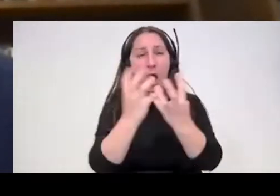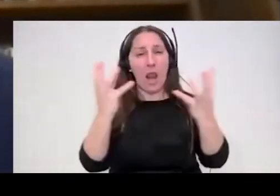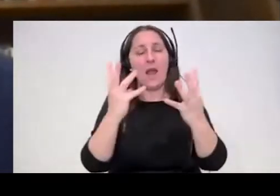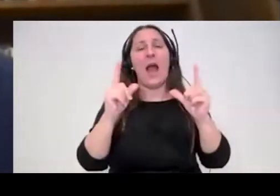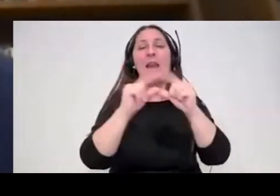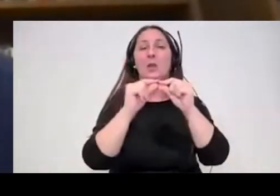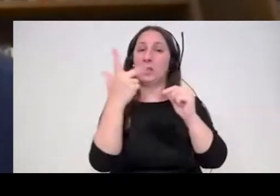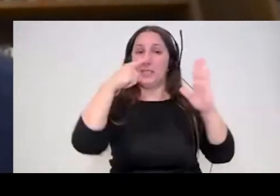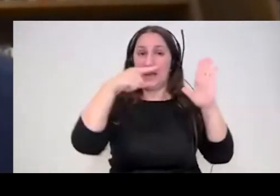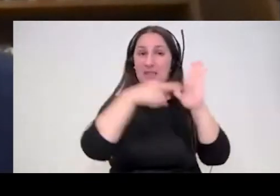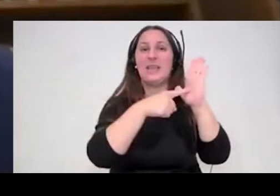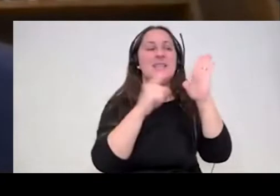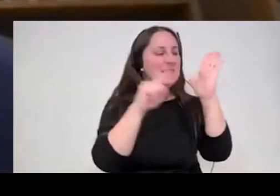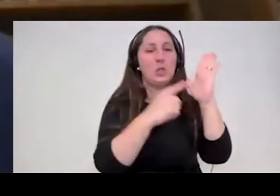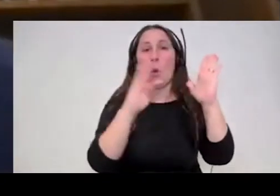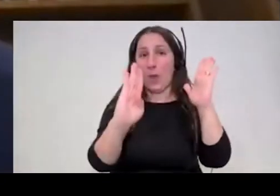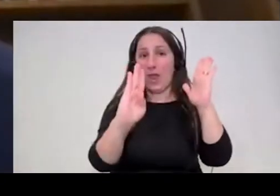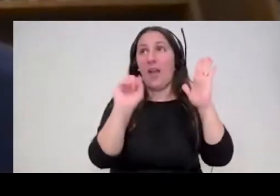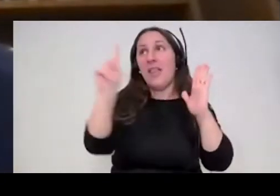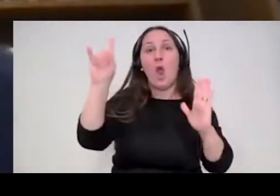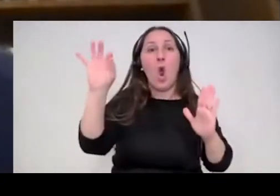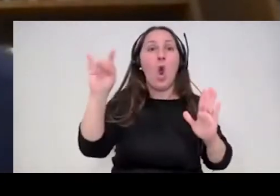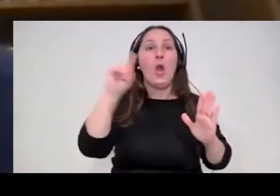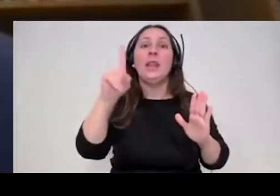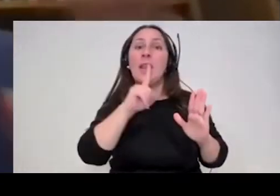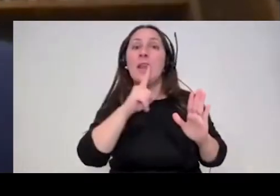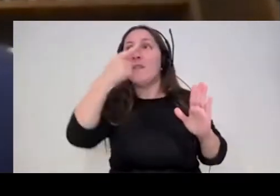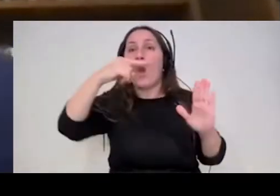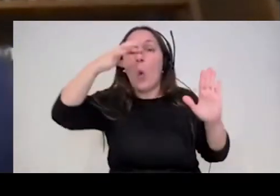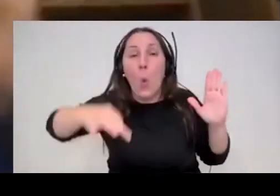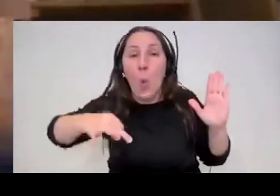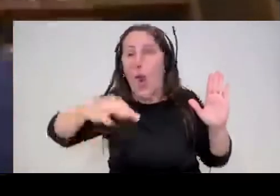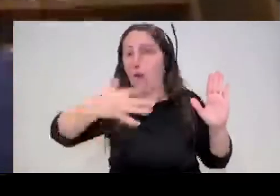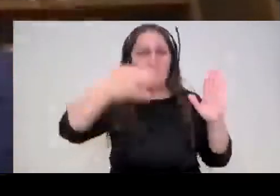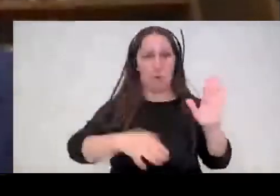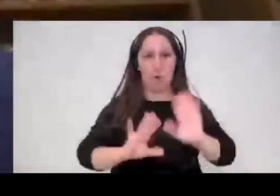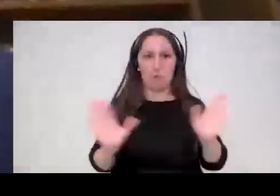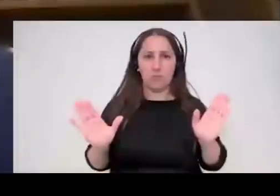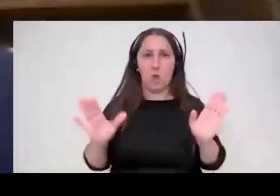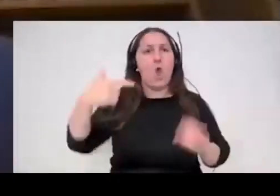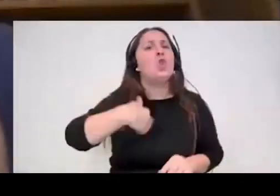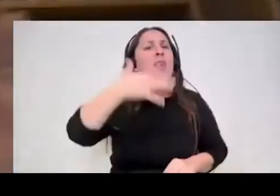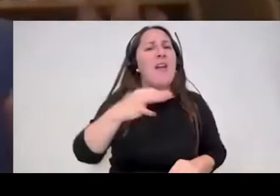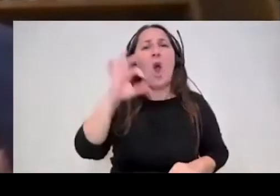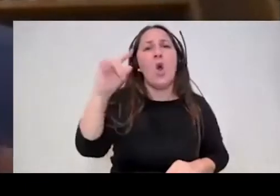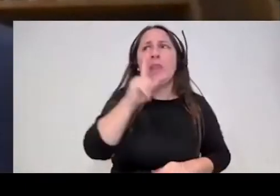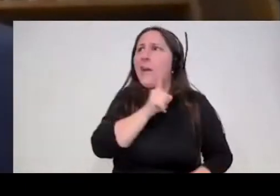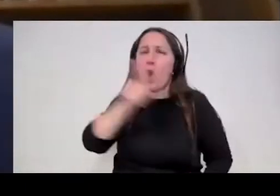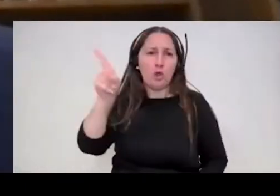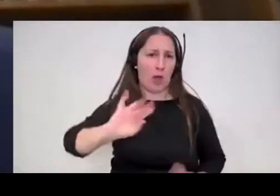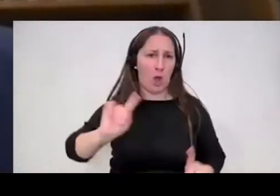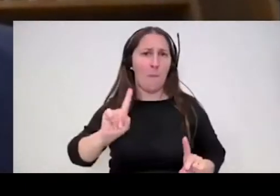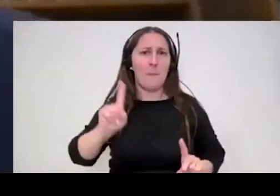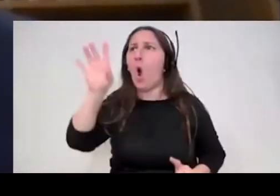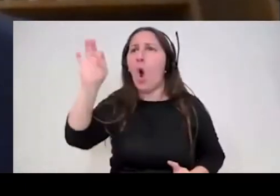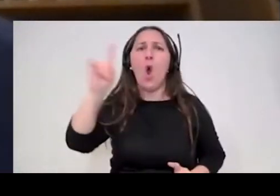inciso B de la Constitución de la OIT, que nunca se constituyó. Entonces digo, yo no tengo nada contra la OIT, pero la OIT no es la verdad